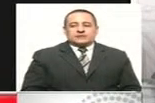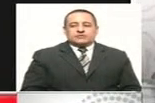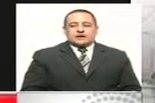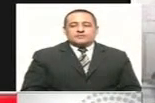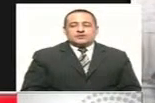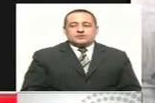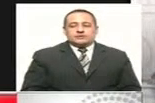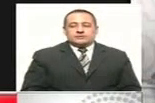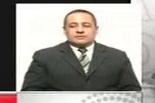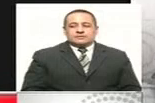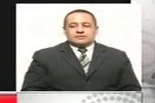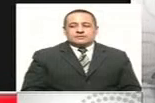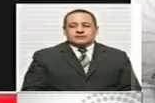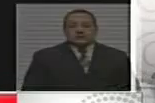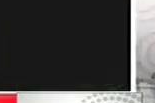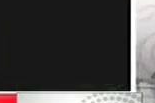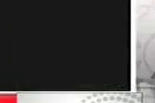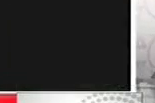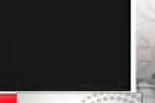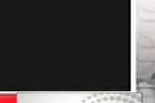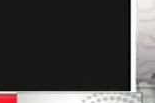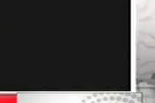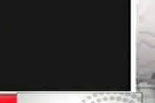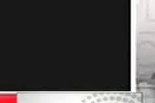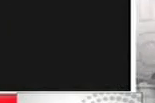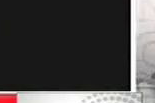Breve, pero también directa,